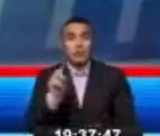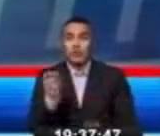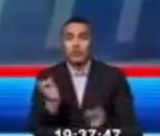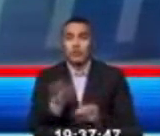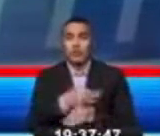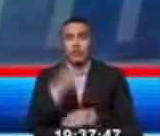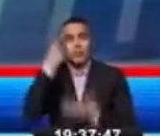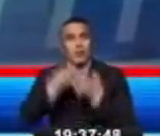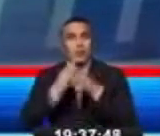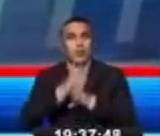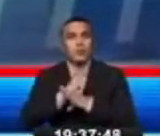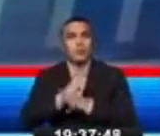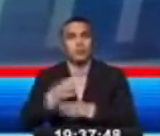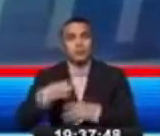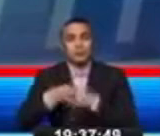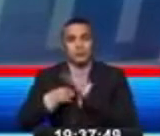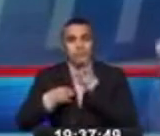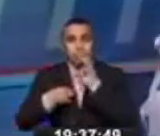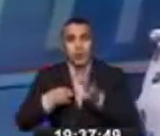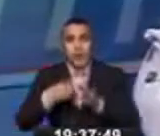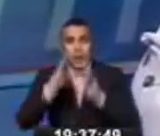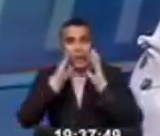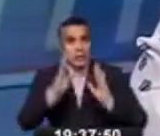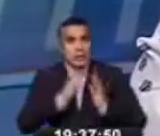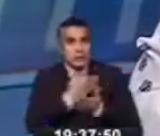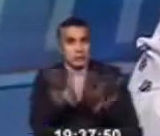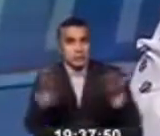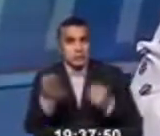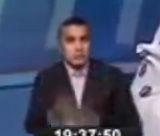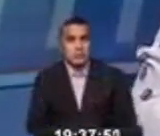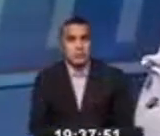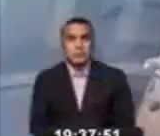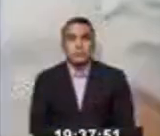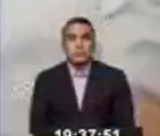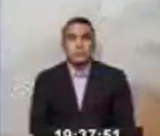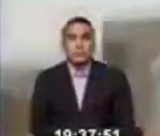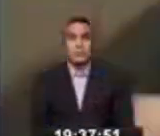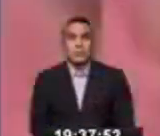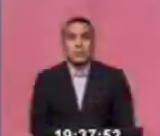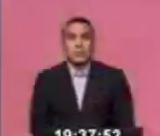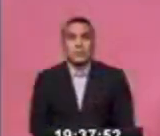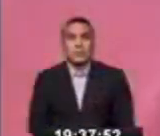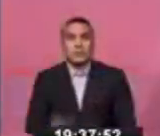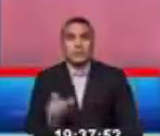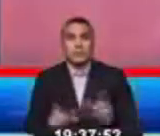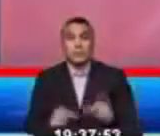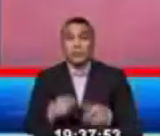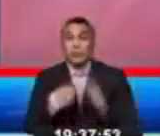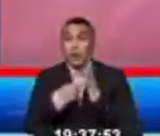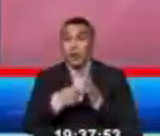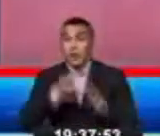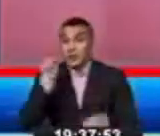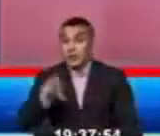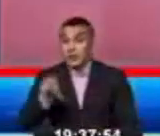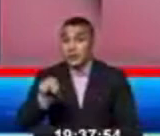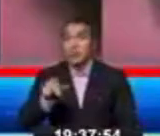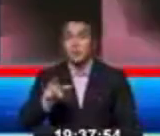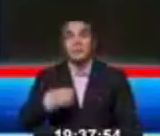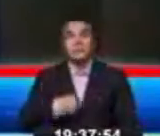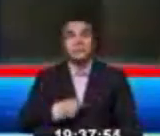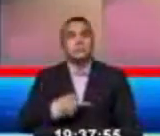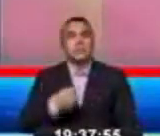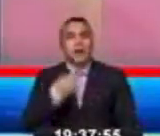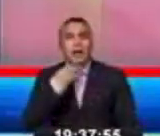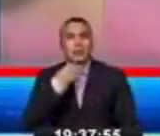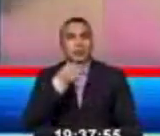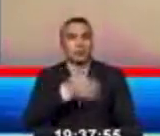como prevención o cura del coronavirus. Ponga atención. Sin evidencia científica que lo demuestre, los promotores de agua de mar o